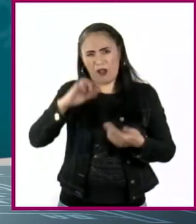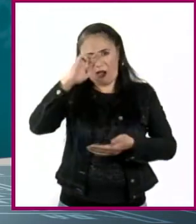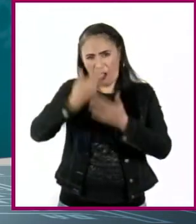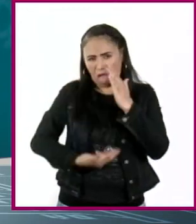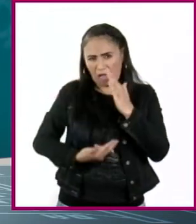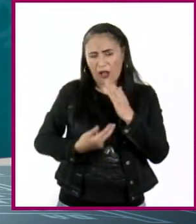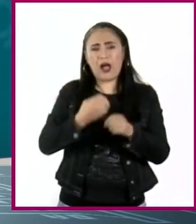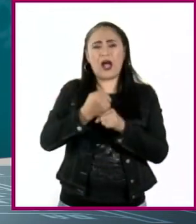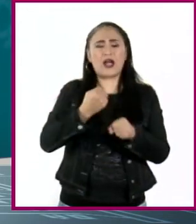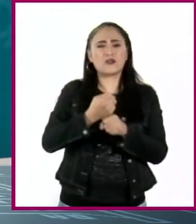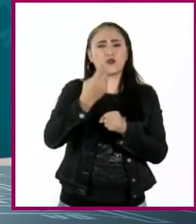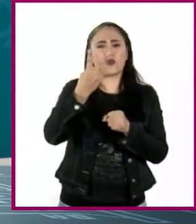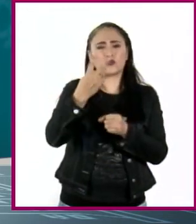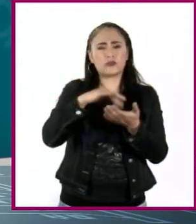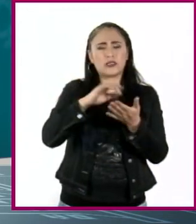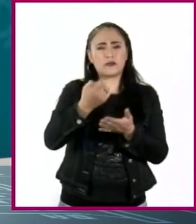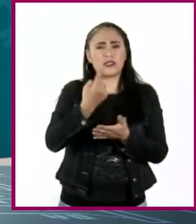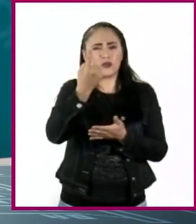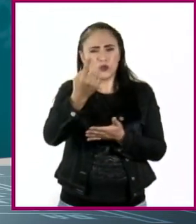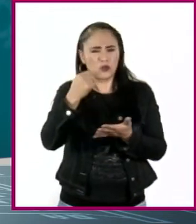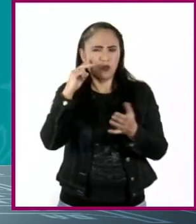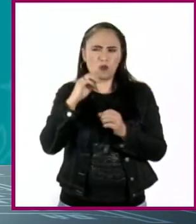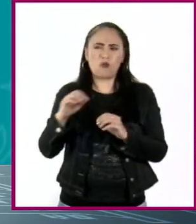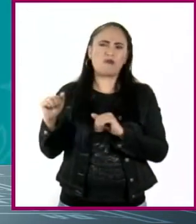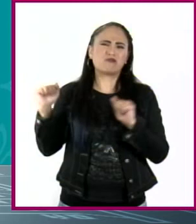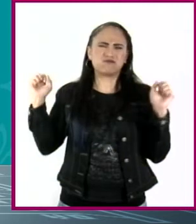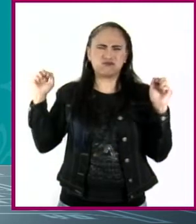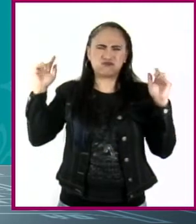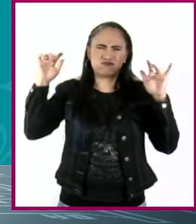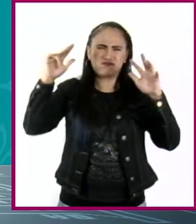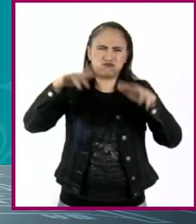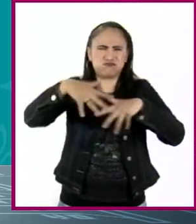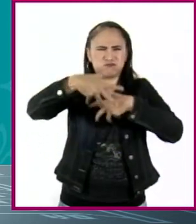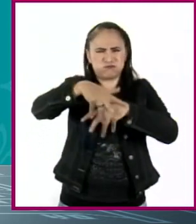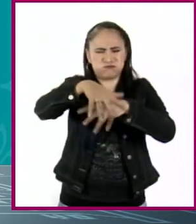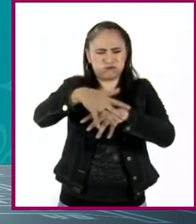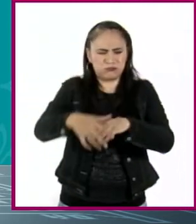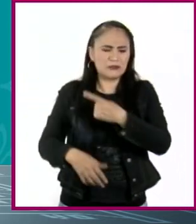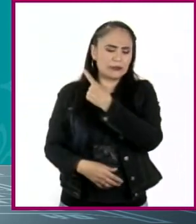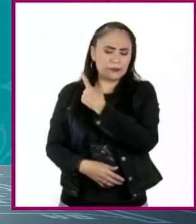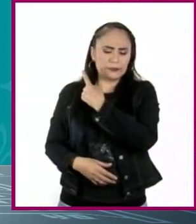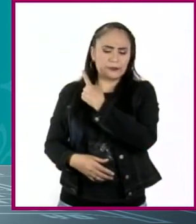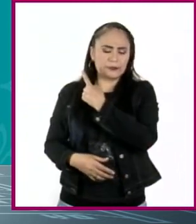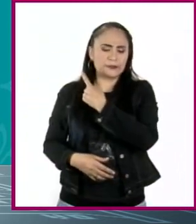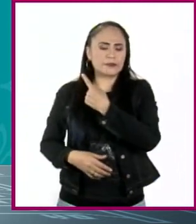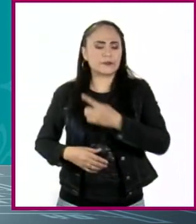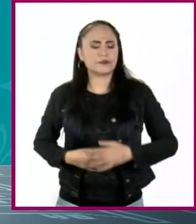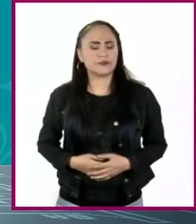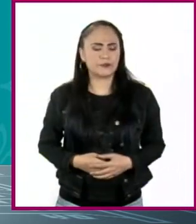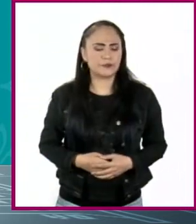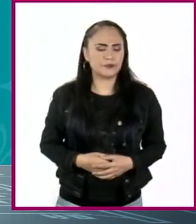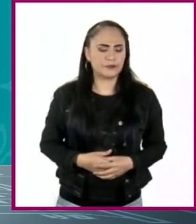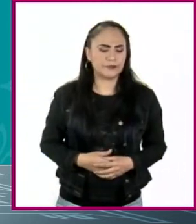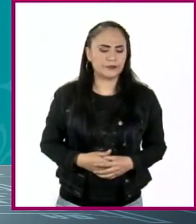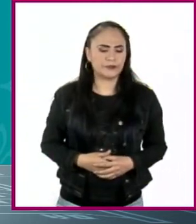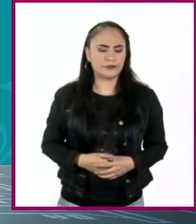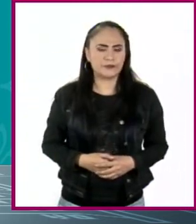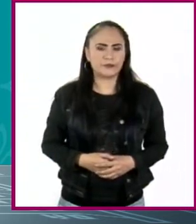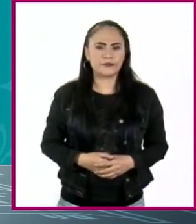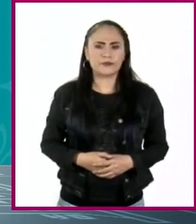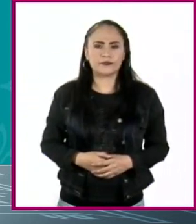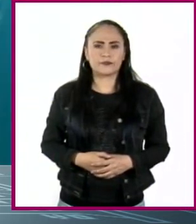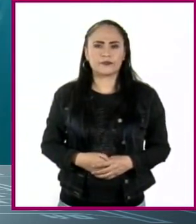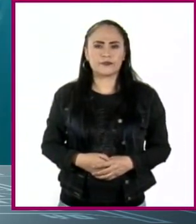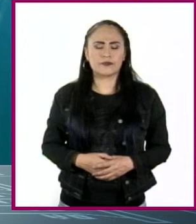va de 2021, se han podido documentar desplazamientos masivos en Michoacán, Jalisco, Chiapas, Guerrero, Oaxaca y